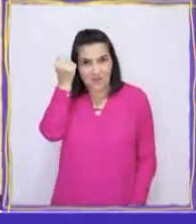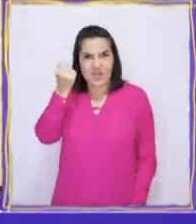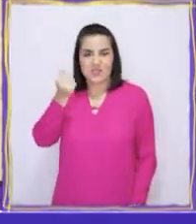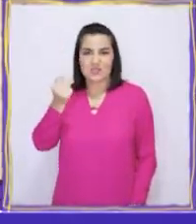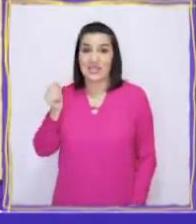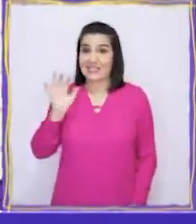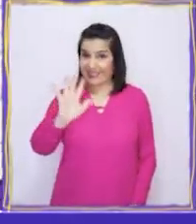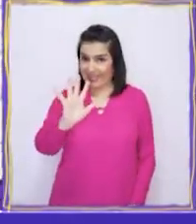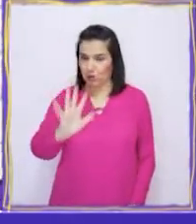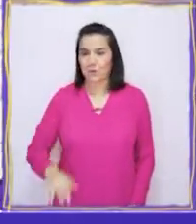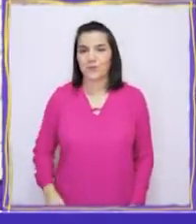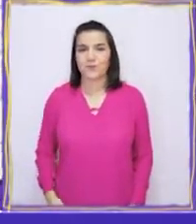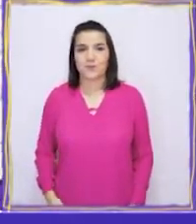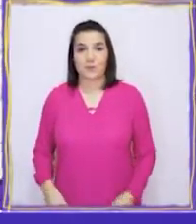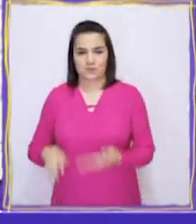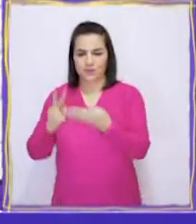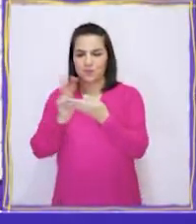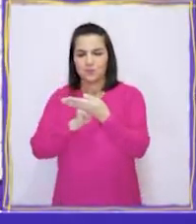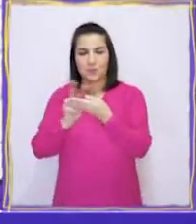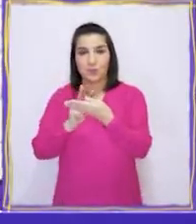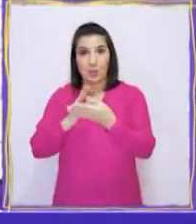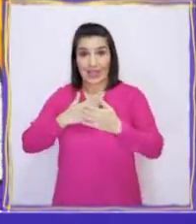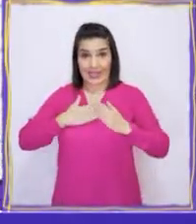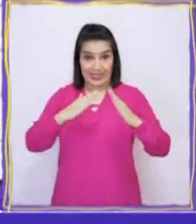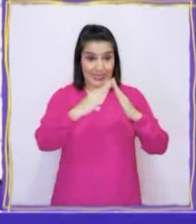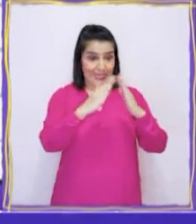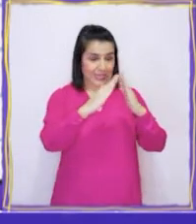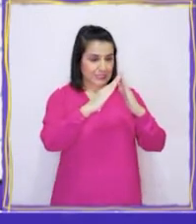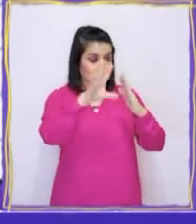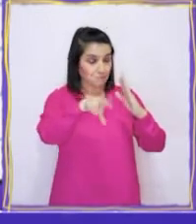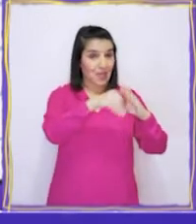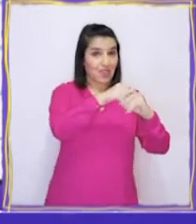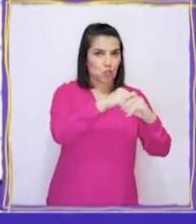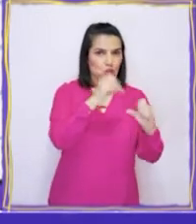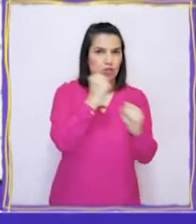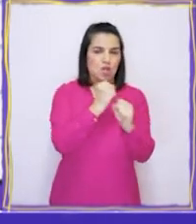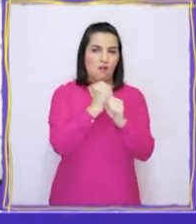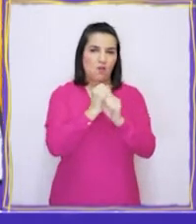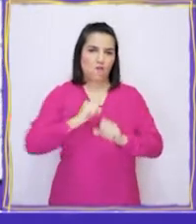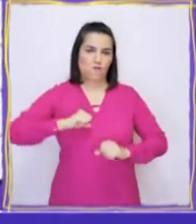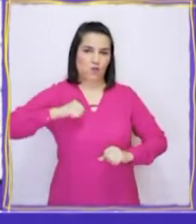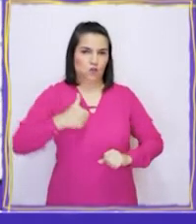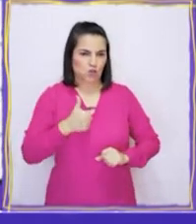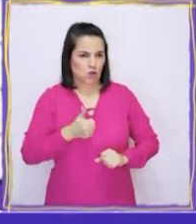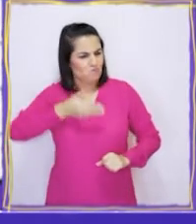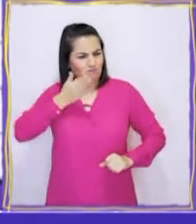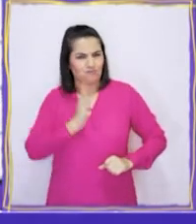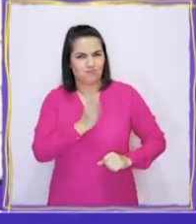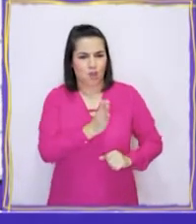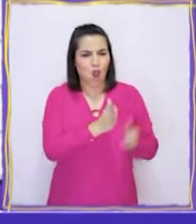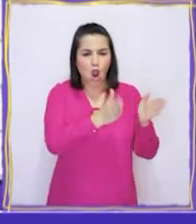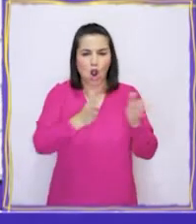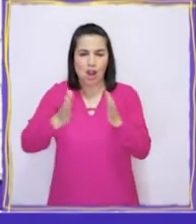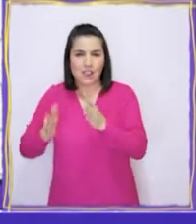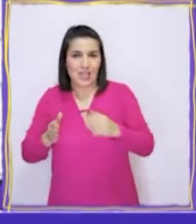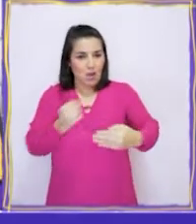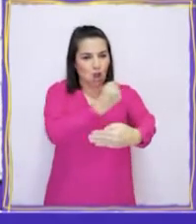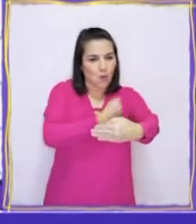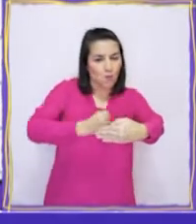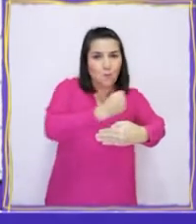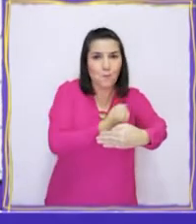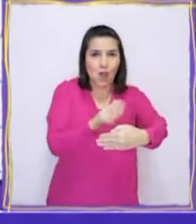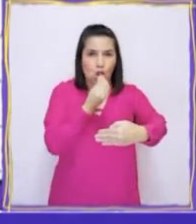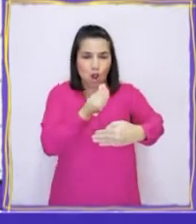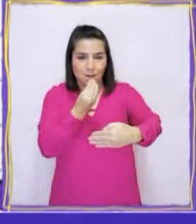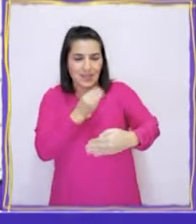Adivinanza número 5. Dentro de mi casa, trabajo voluntariamente y sin parar, ordeno, preparo